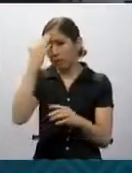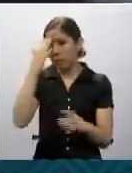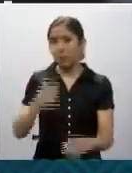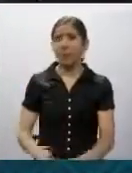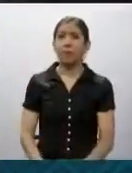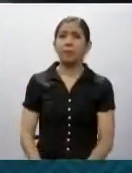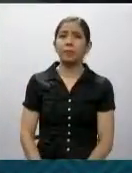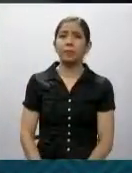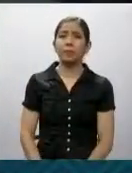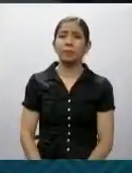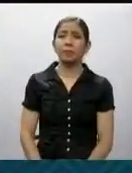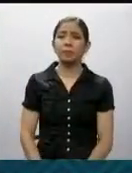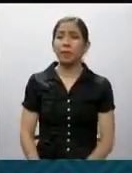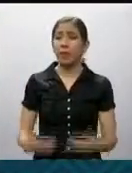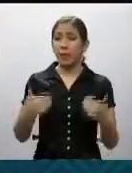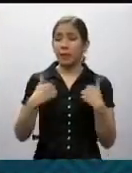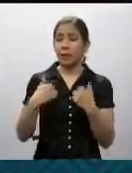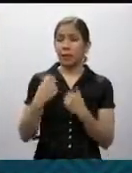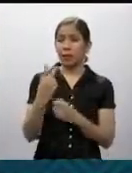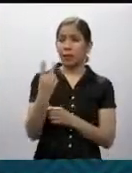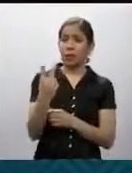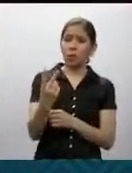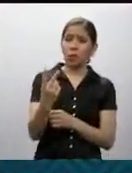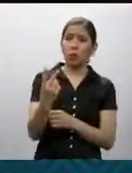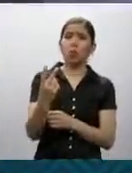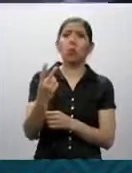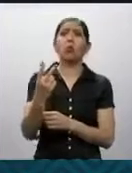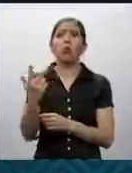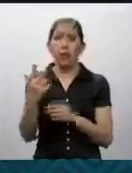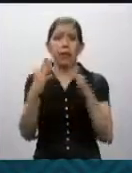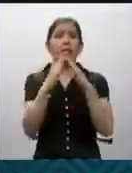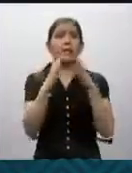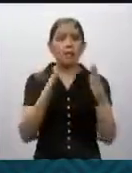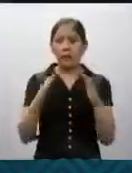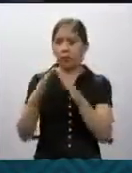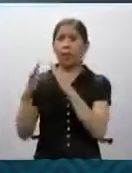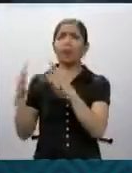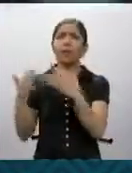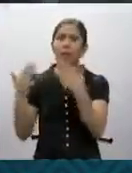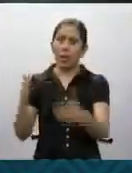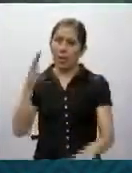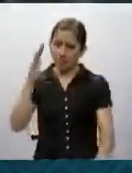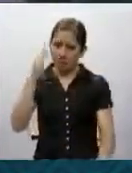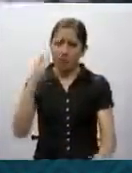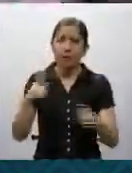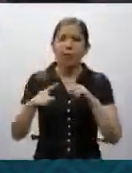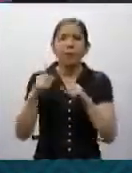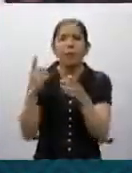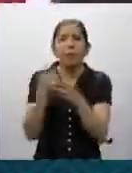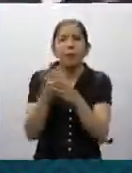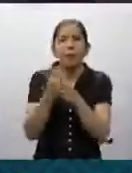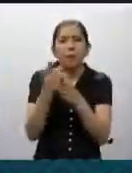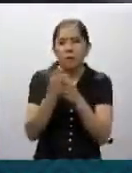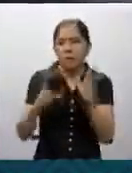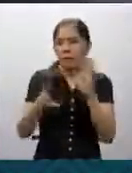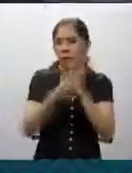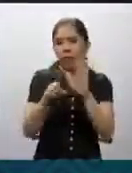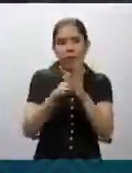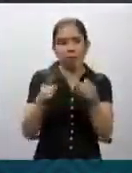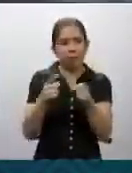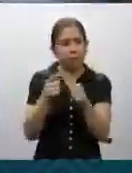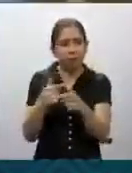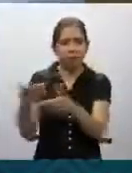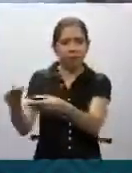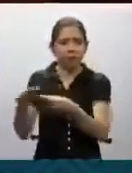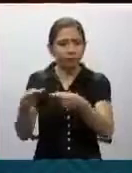mismos, identificados dos, incluso tal vez un tercer domicilio, pero se tiene que obtener esta documentación de manera legal, por eso se está